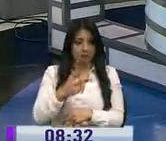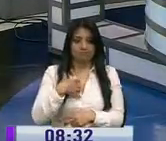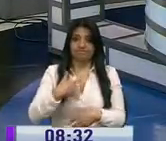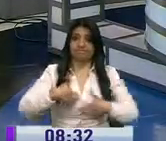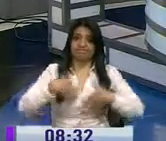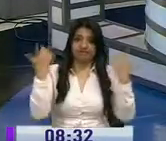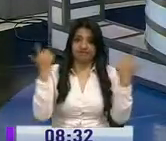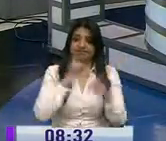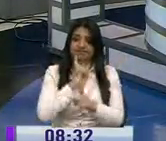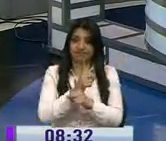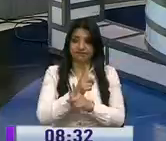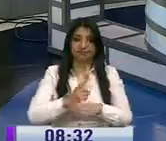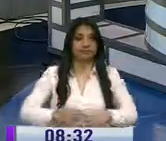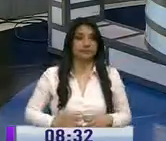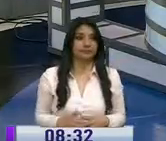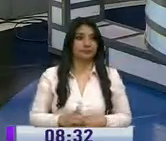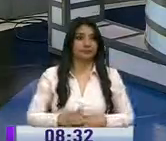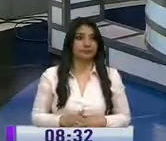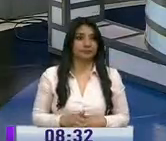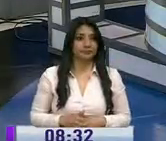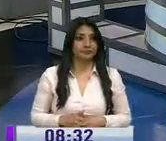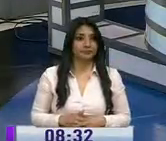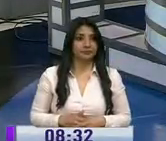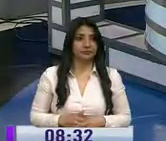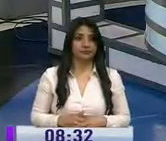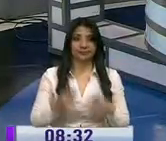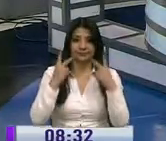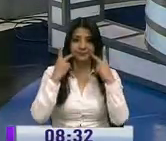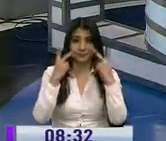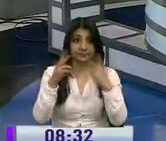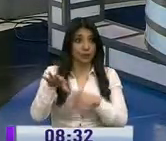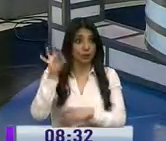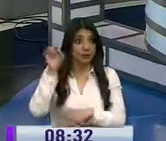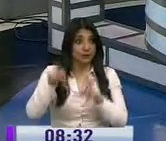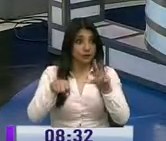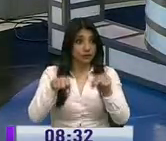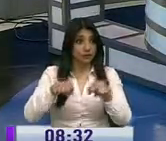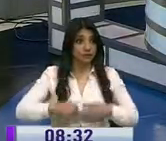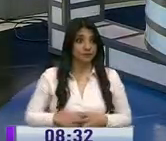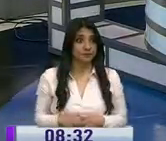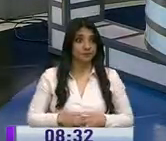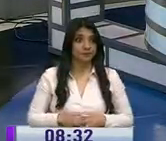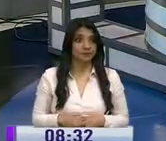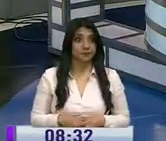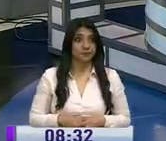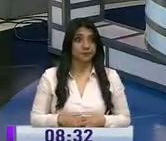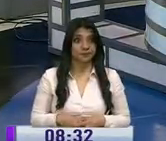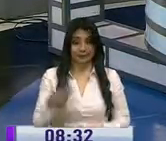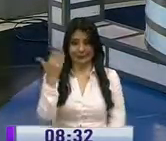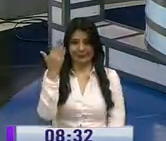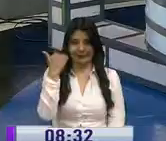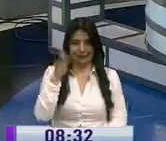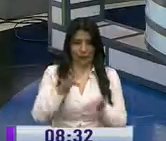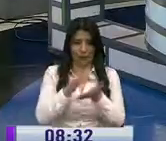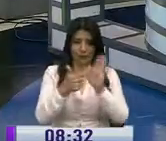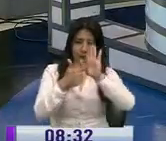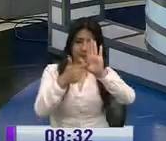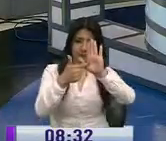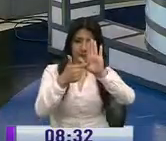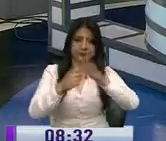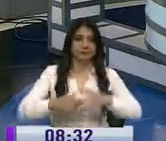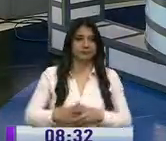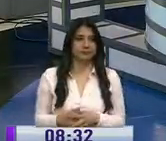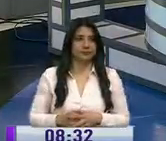es increíble esto, ¿no? A ver. ¿Le encontraste o no lo encontraste tú antes que yo? Sí. A ver, pónmelo acá. Esto es increíble,